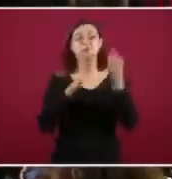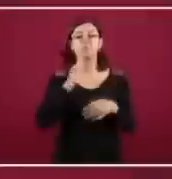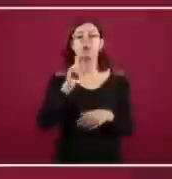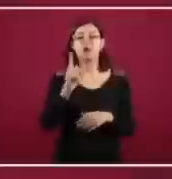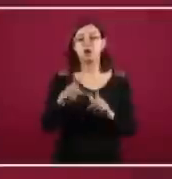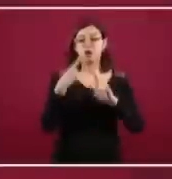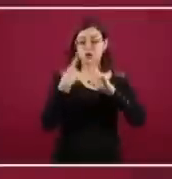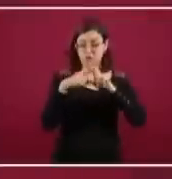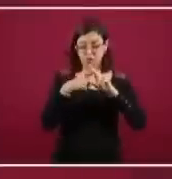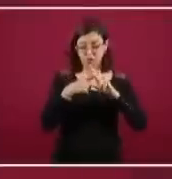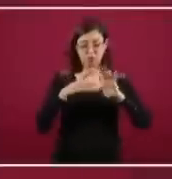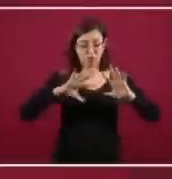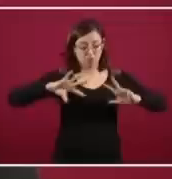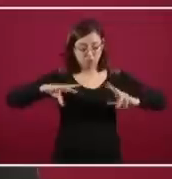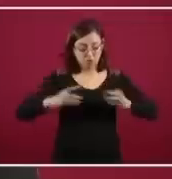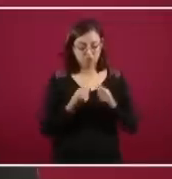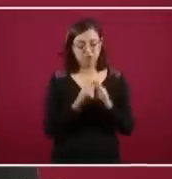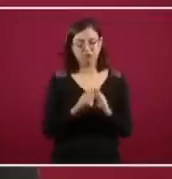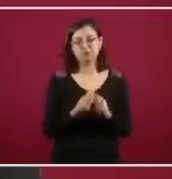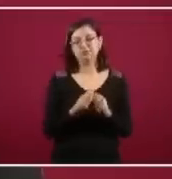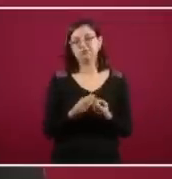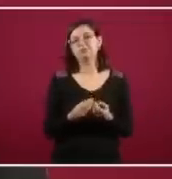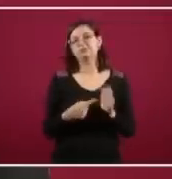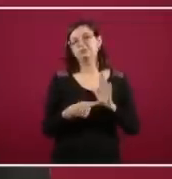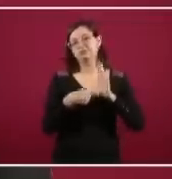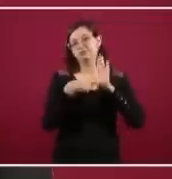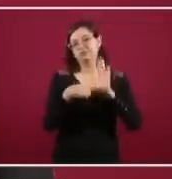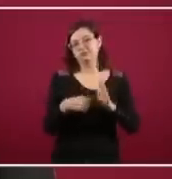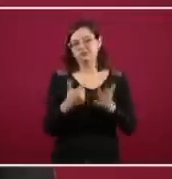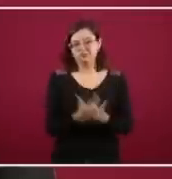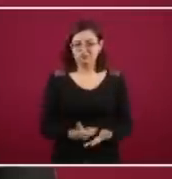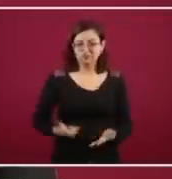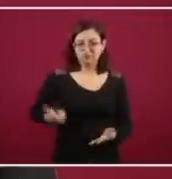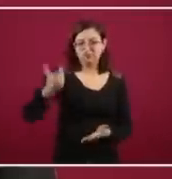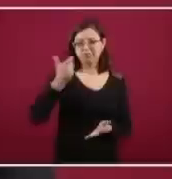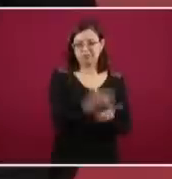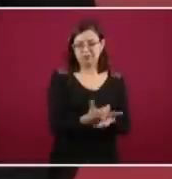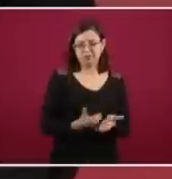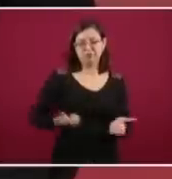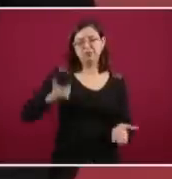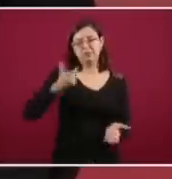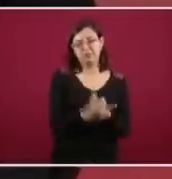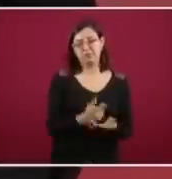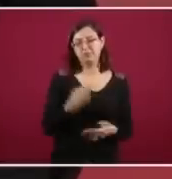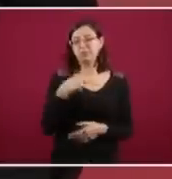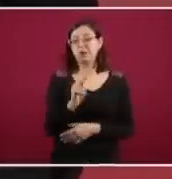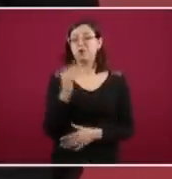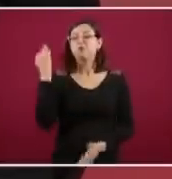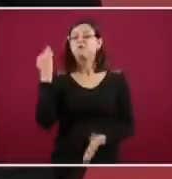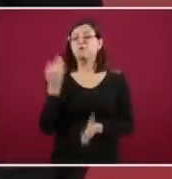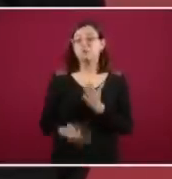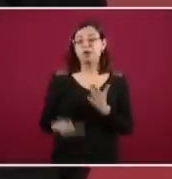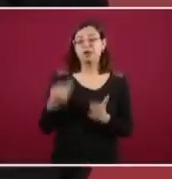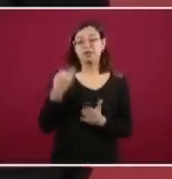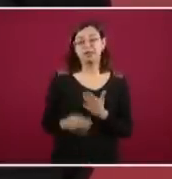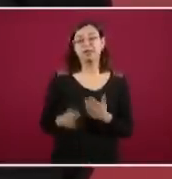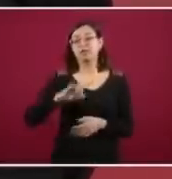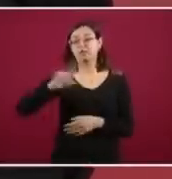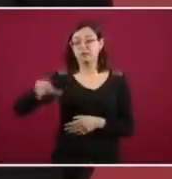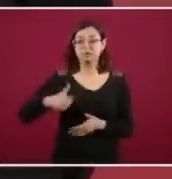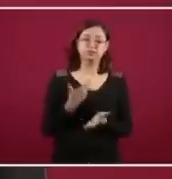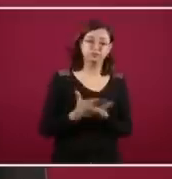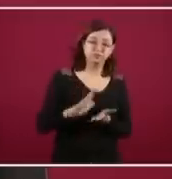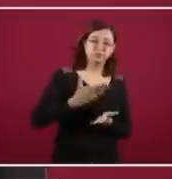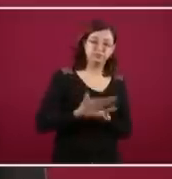números preliminares que tenemos están basados en el desembolso, pero no en la realización de la